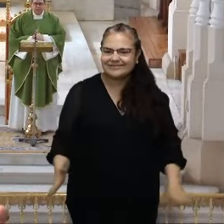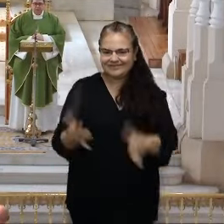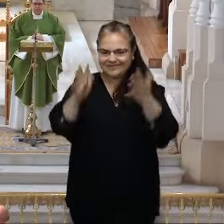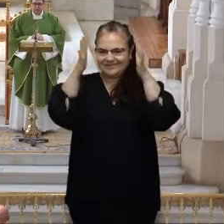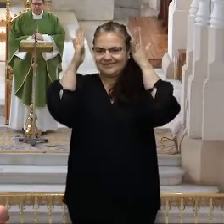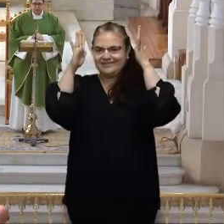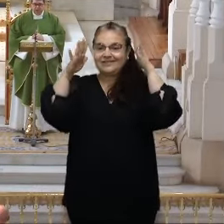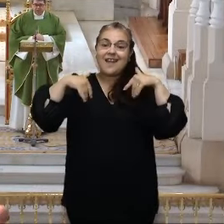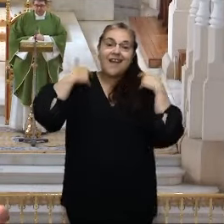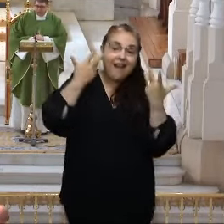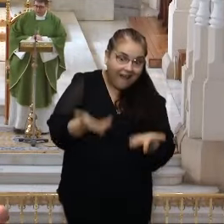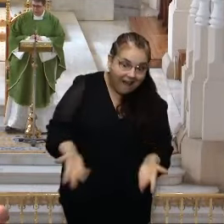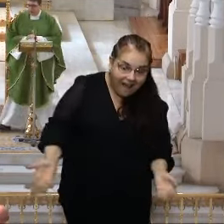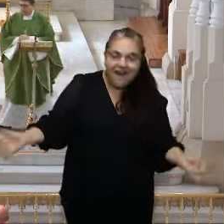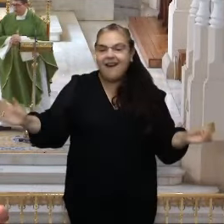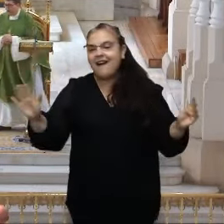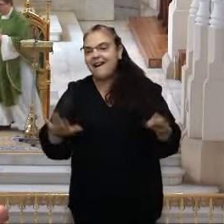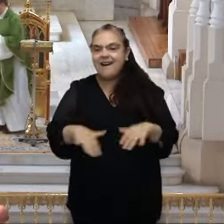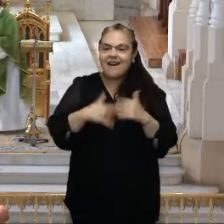Aleluya.